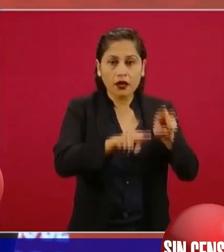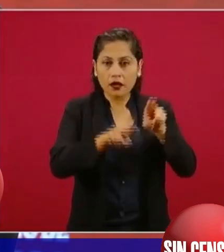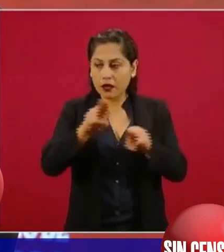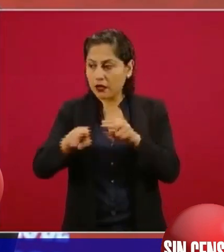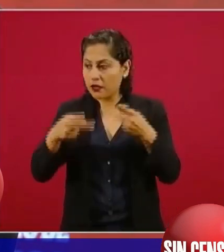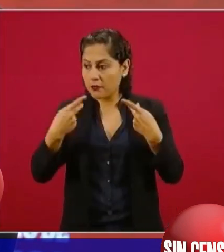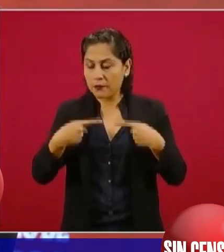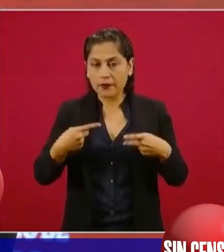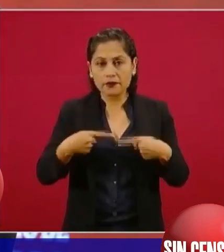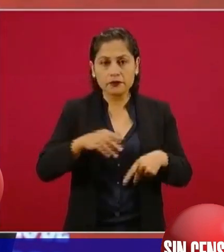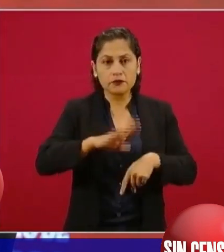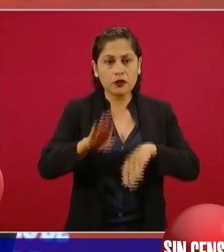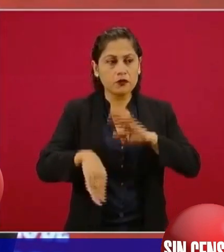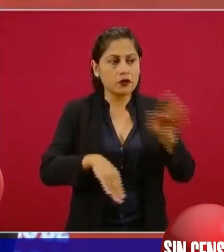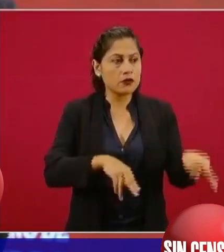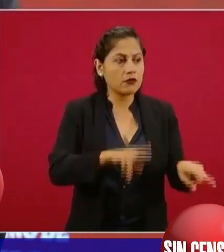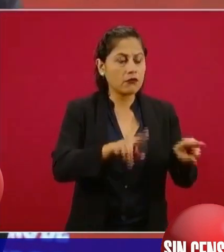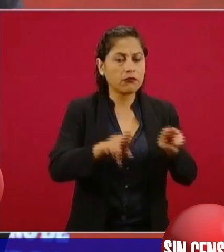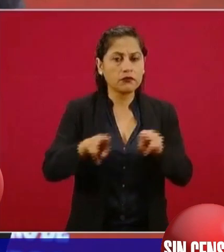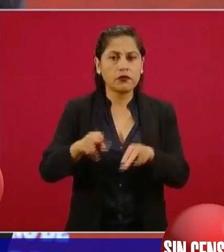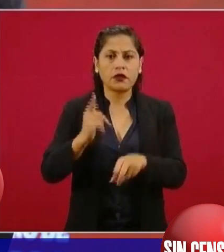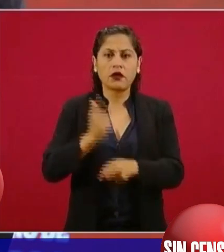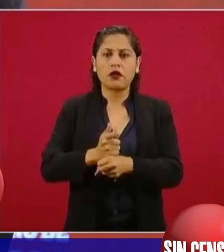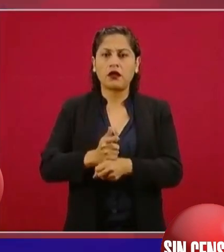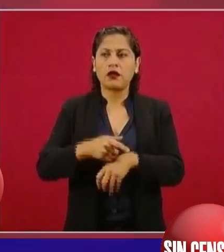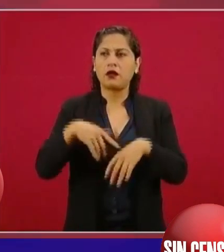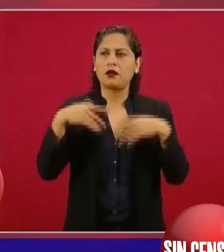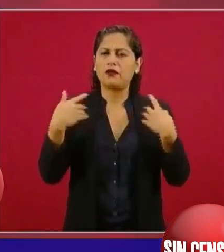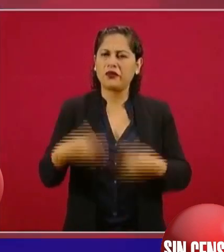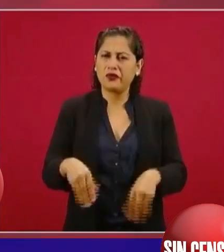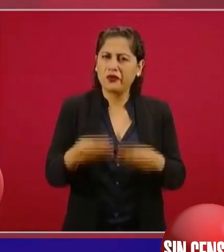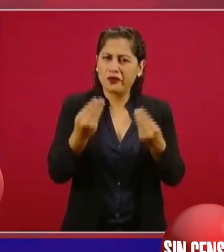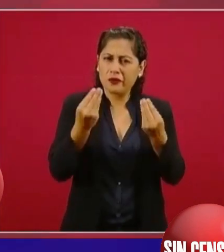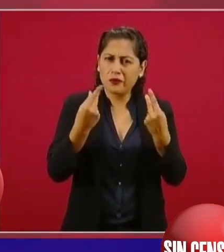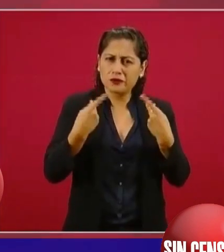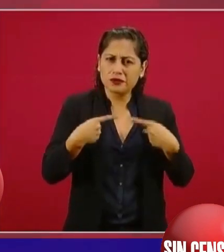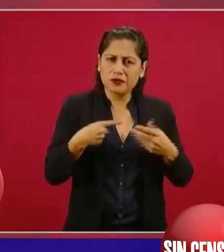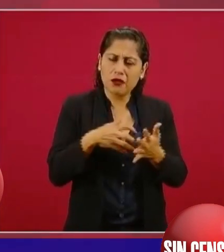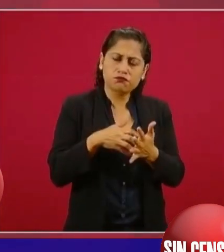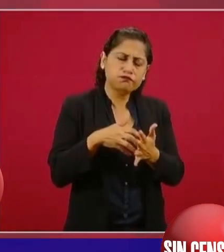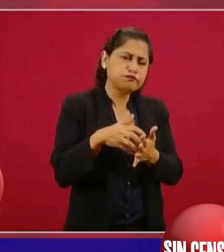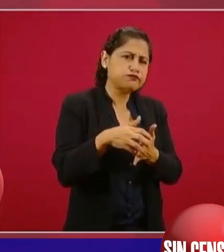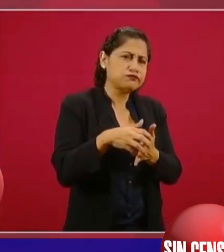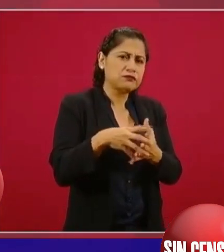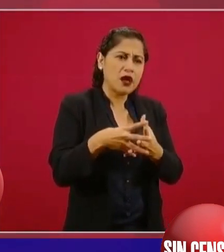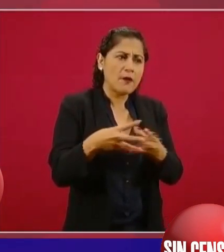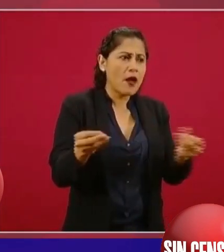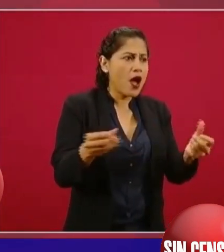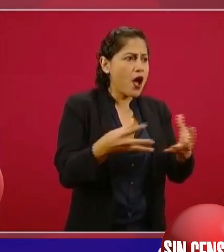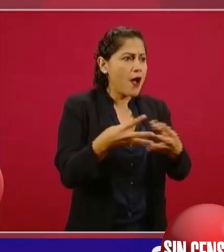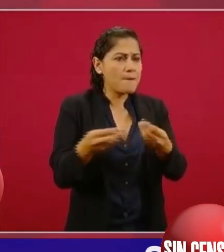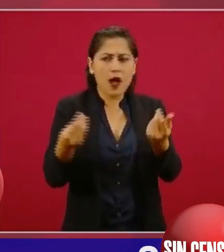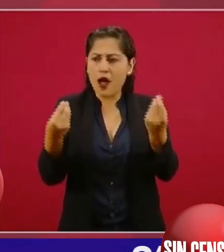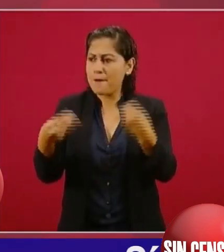fosas y muchos desaparecidos, miles de desaparecidos en el país.